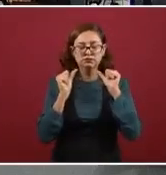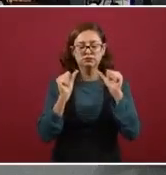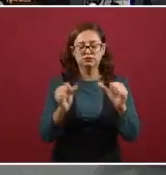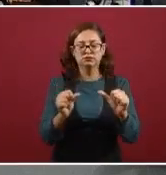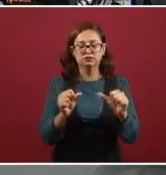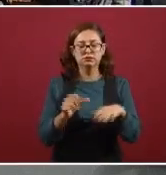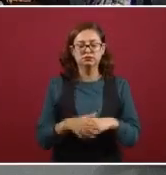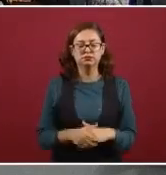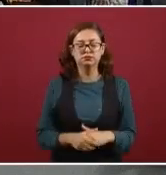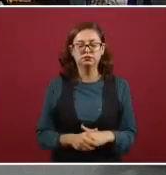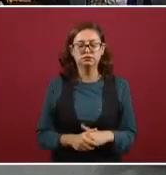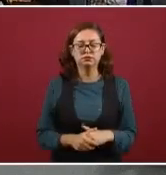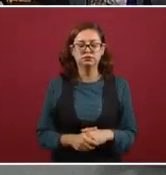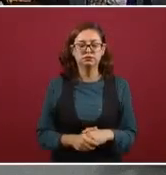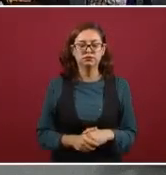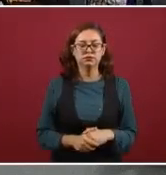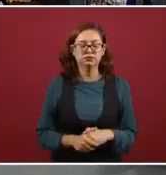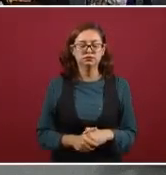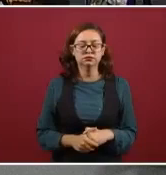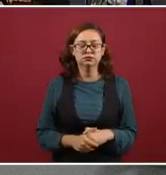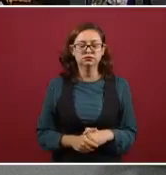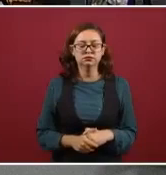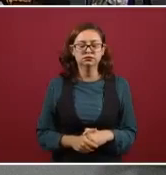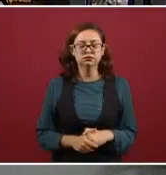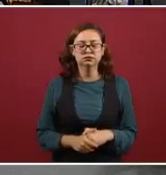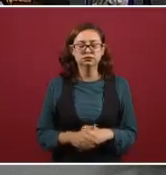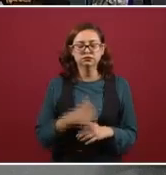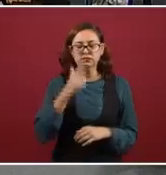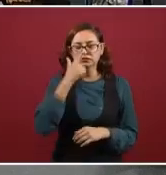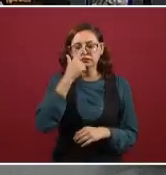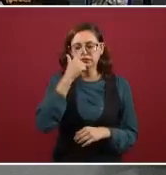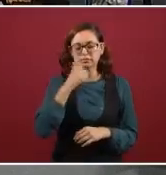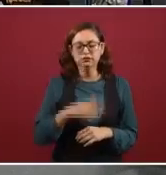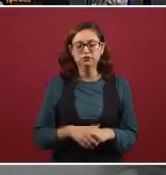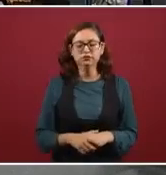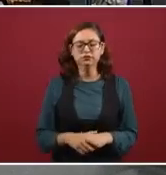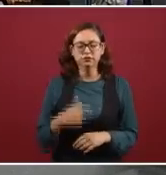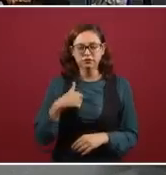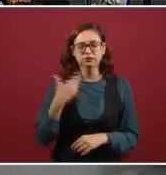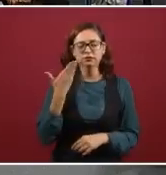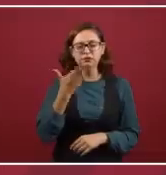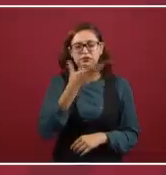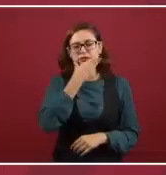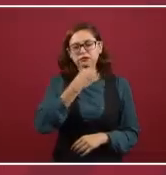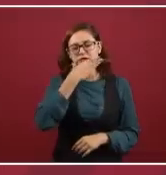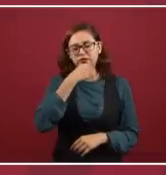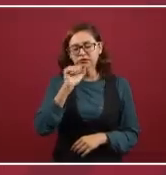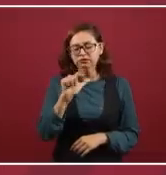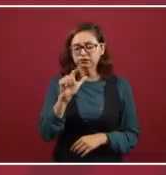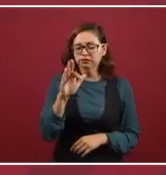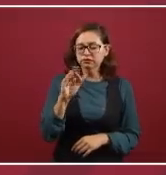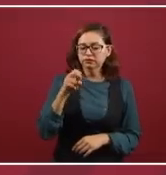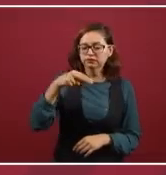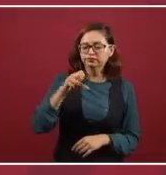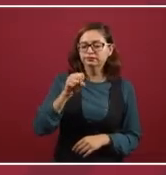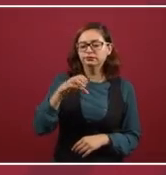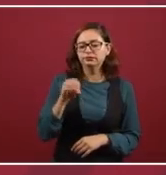Le voy a pedir a Alfonso Durazo que